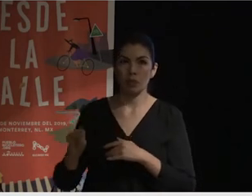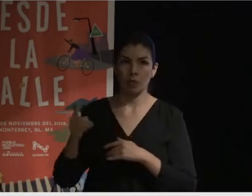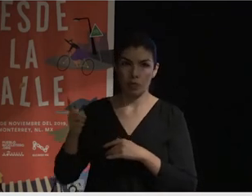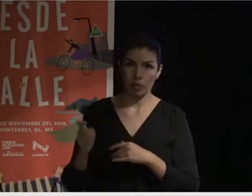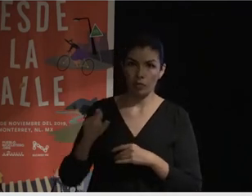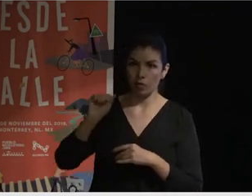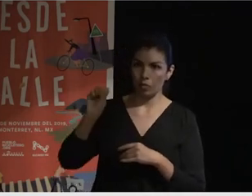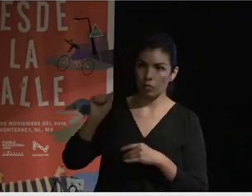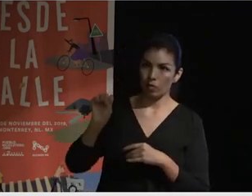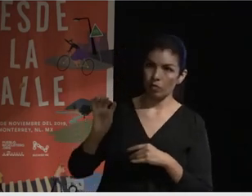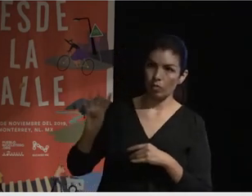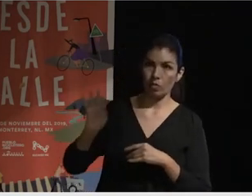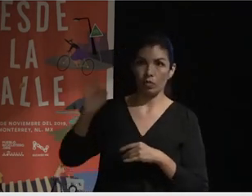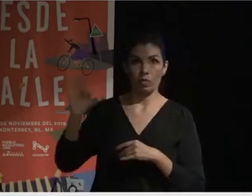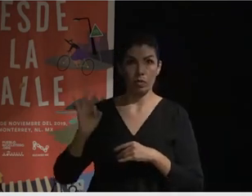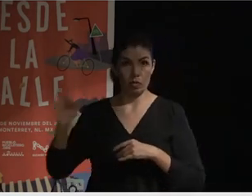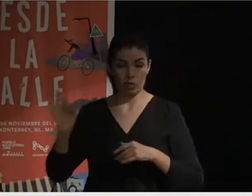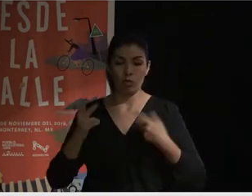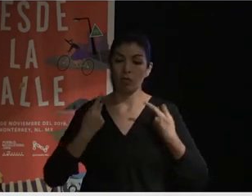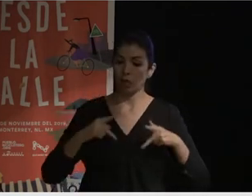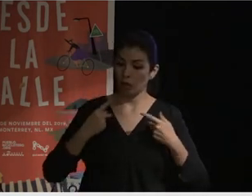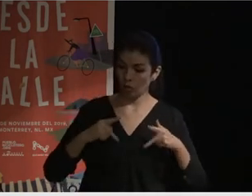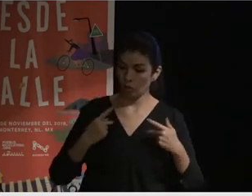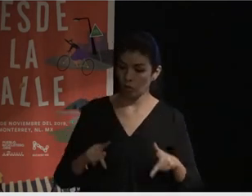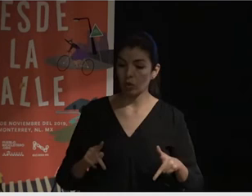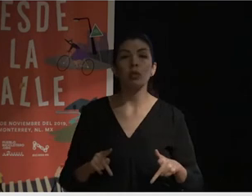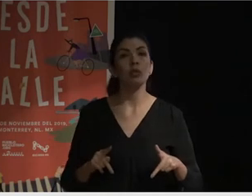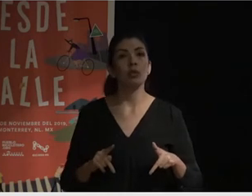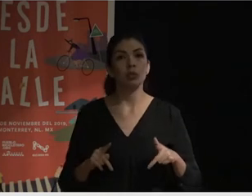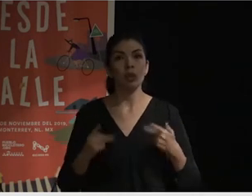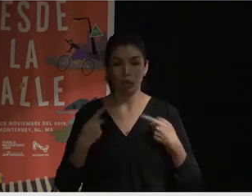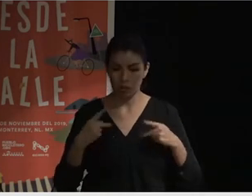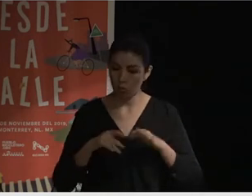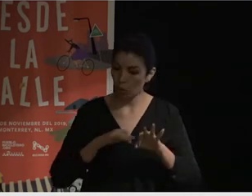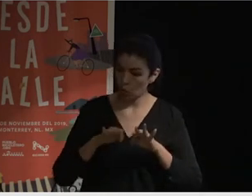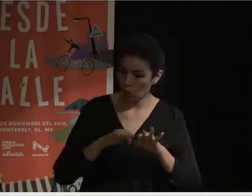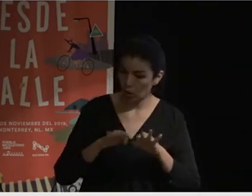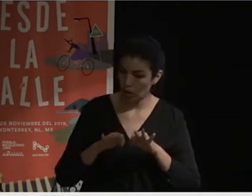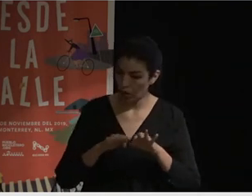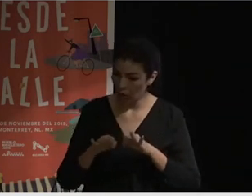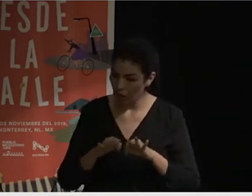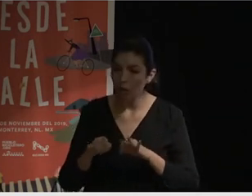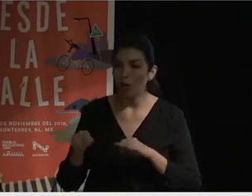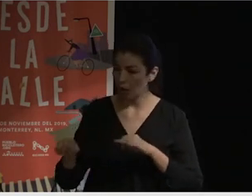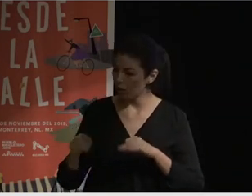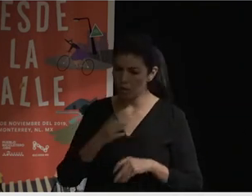mitad construyen ellos mismos sus casas y la otra mandan al albañil y tal, ellos producen, la mitad de los mexicanos tienen esa